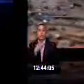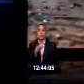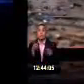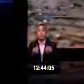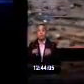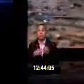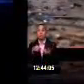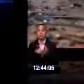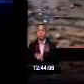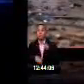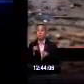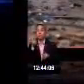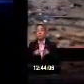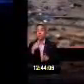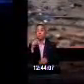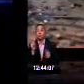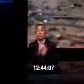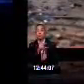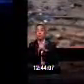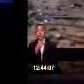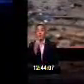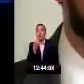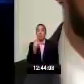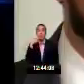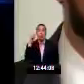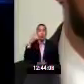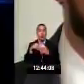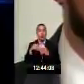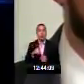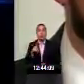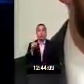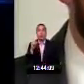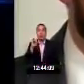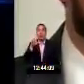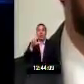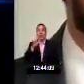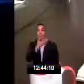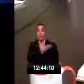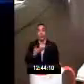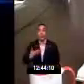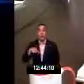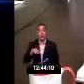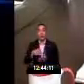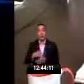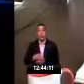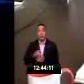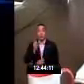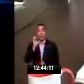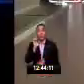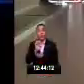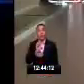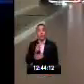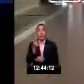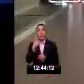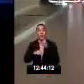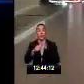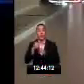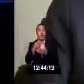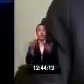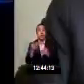465 millones de dólares y le sigue daños en infraestructura con 312 millones de dólares. Daniel Legarda, presidente ejecutivo de la Federación Ecuatoriana